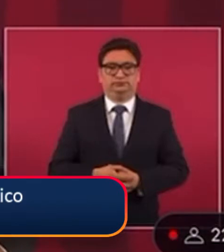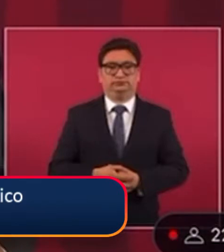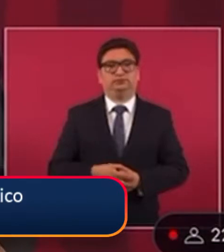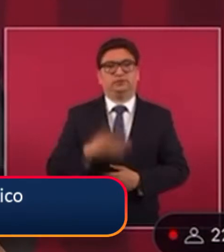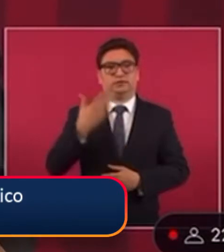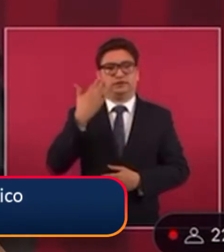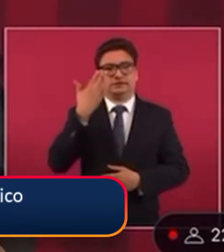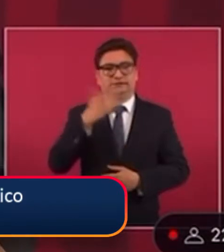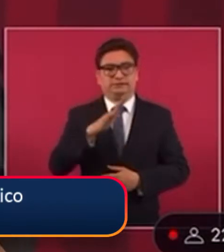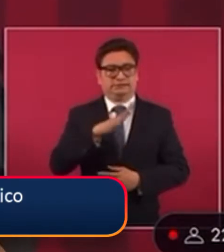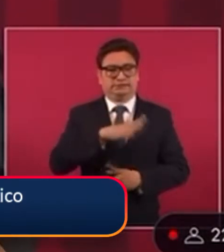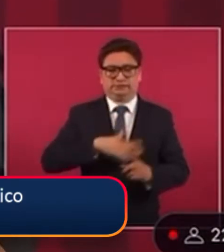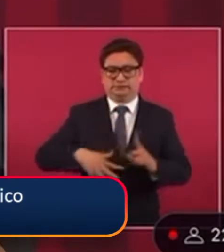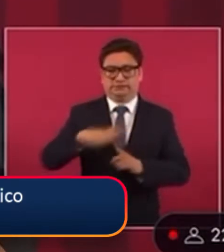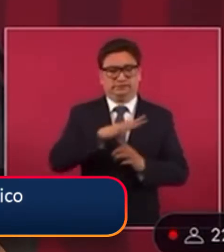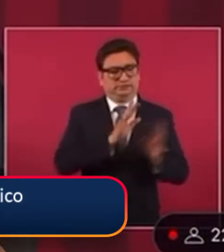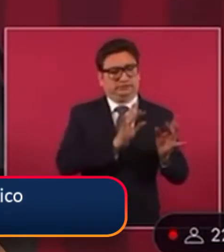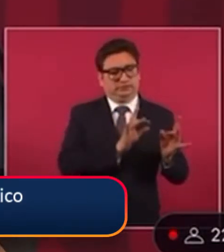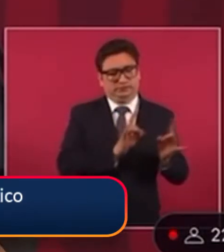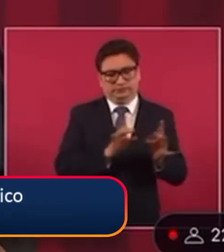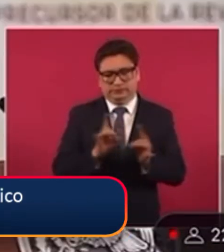de pobreza, de